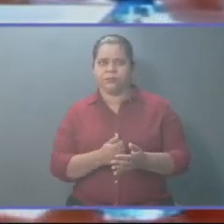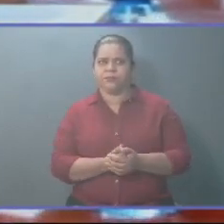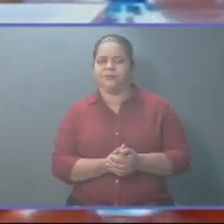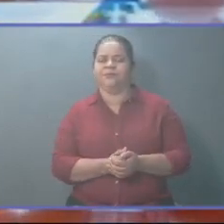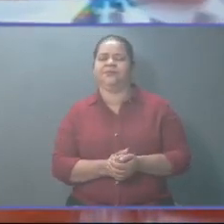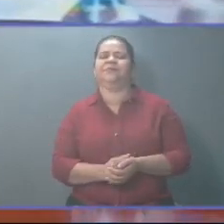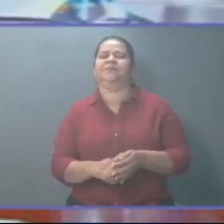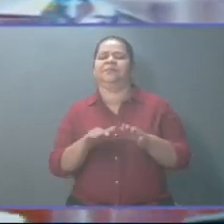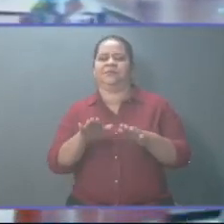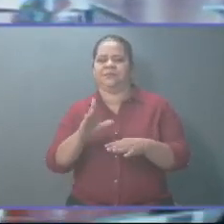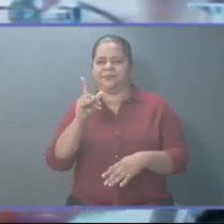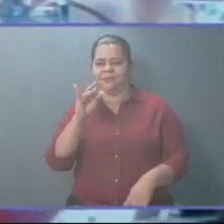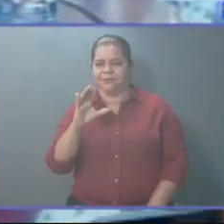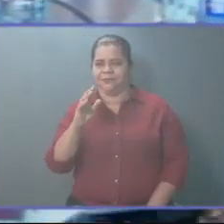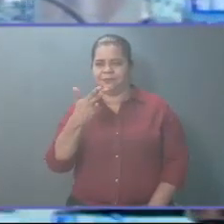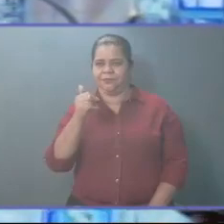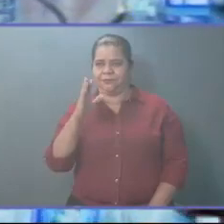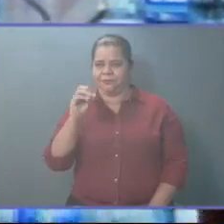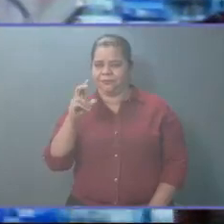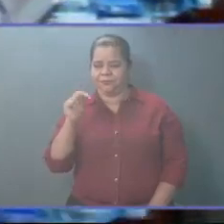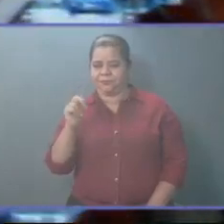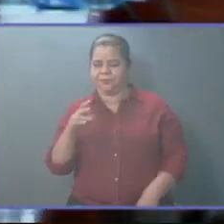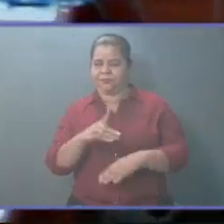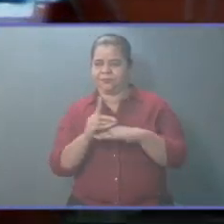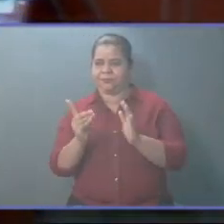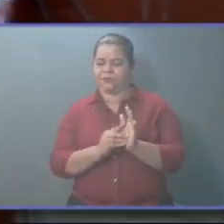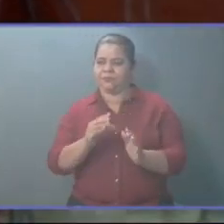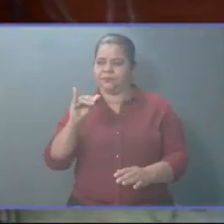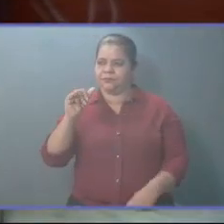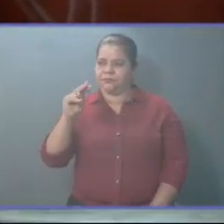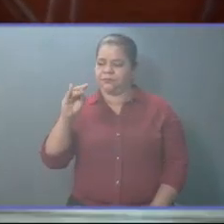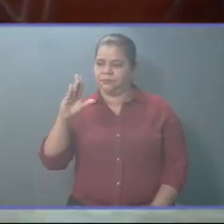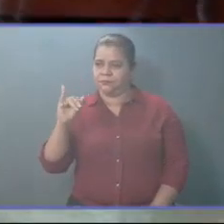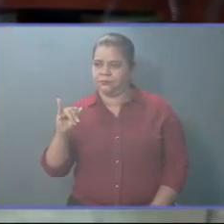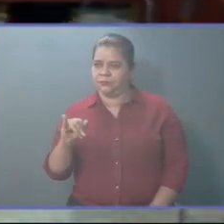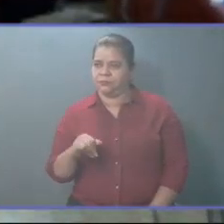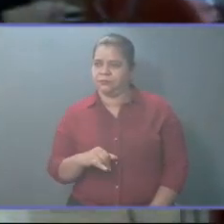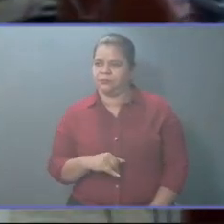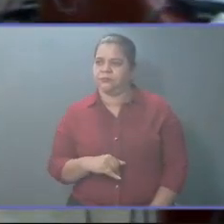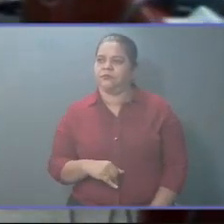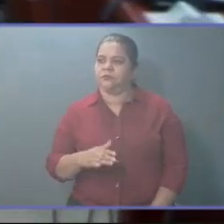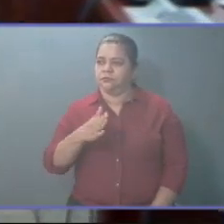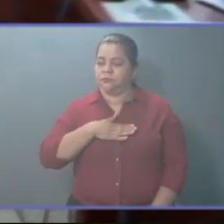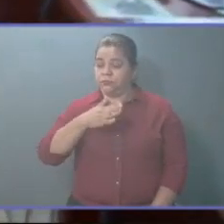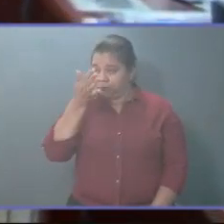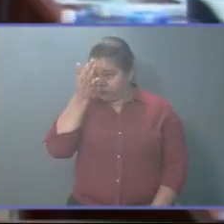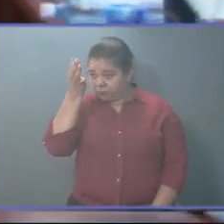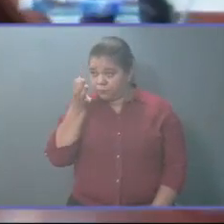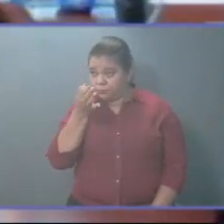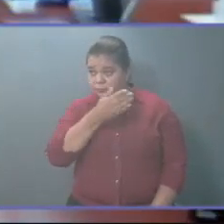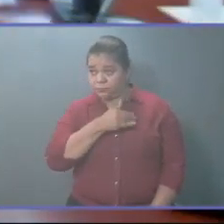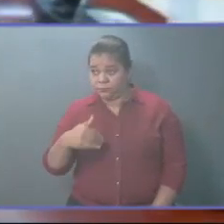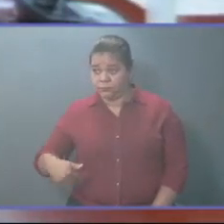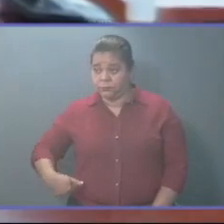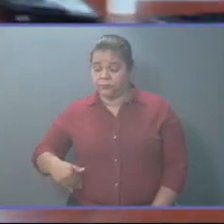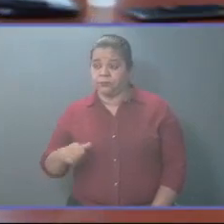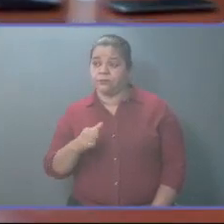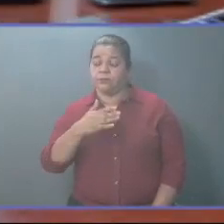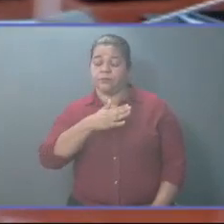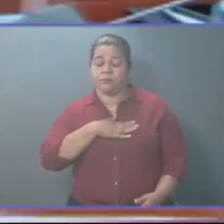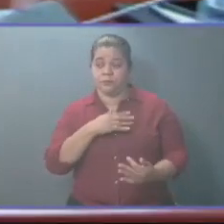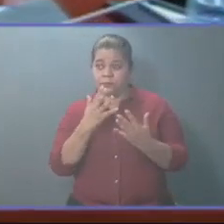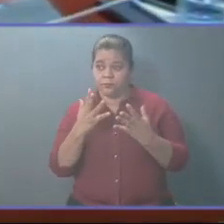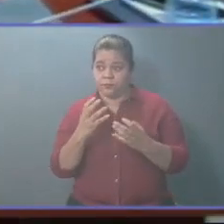Gracias, licenciado Chacón. Diputada Yancy Urbina, tiene el uso de la palabra. Yo creo que, presidente,